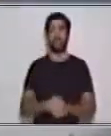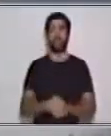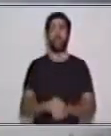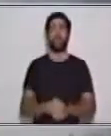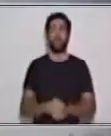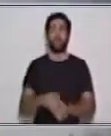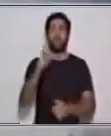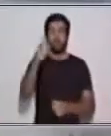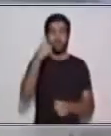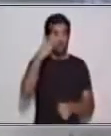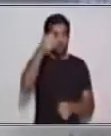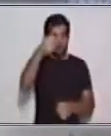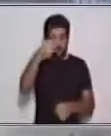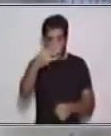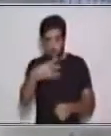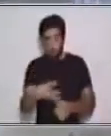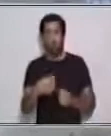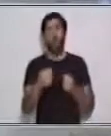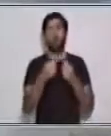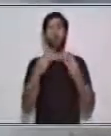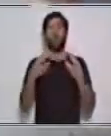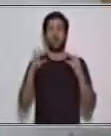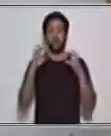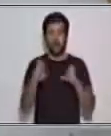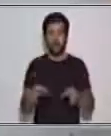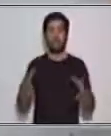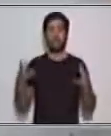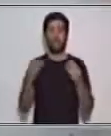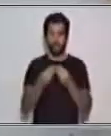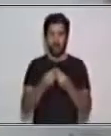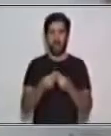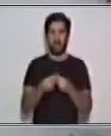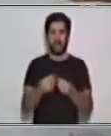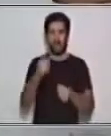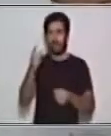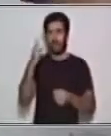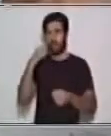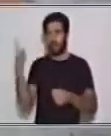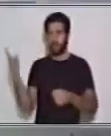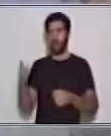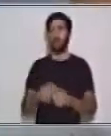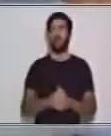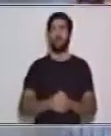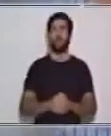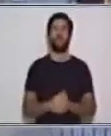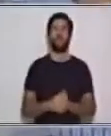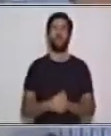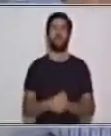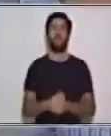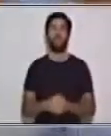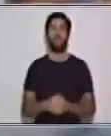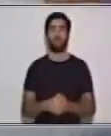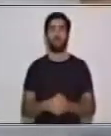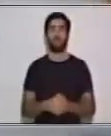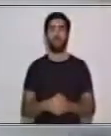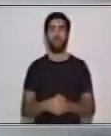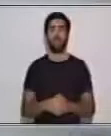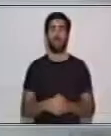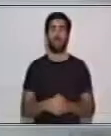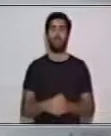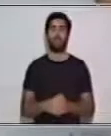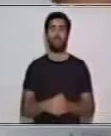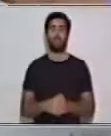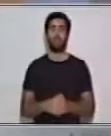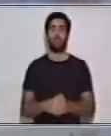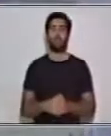Y esta es la cantidad de las personas que dijeron que tenían ese número de